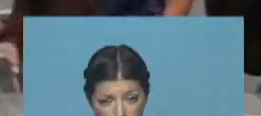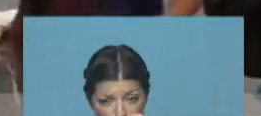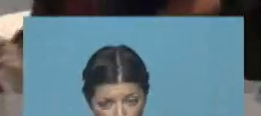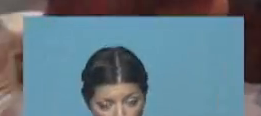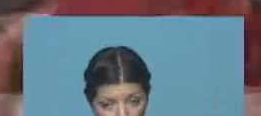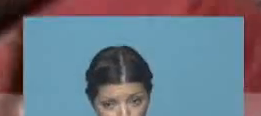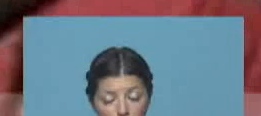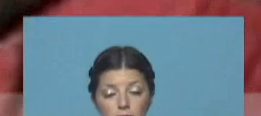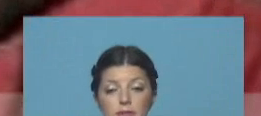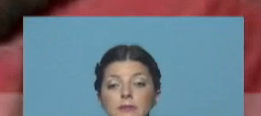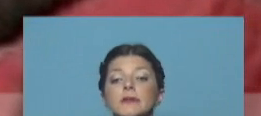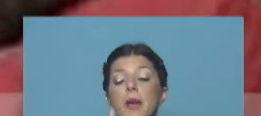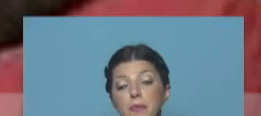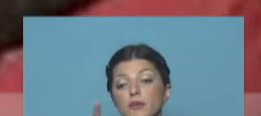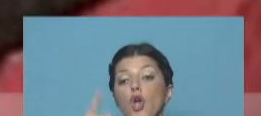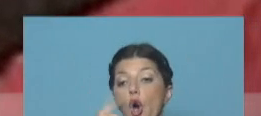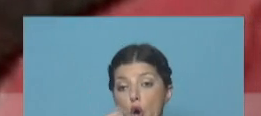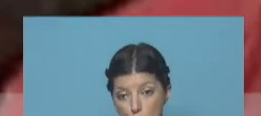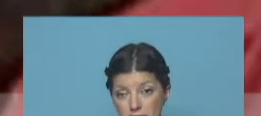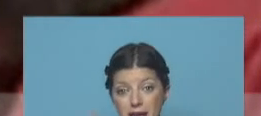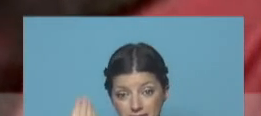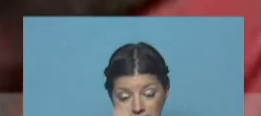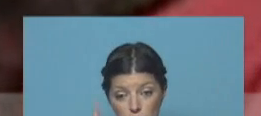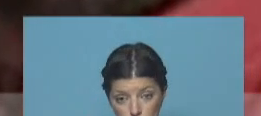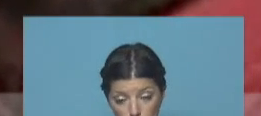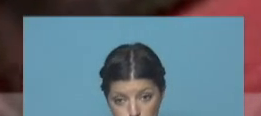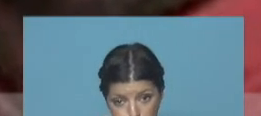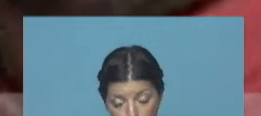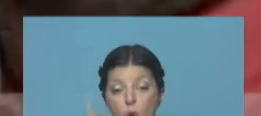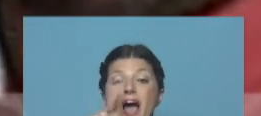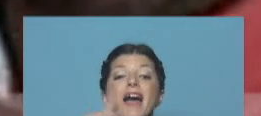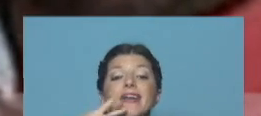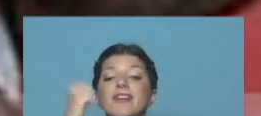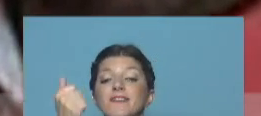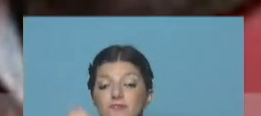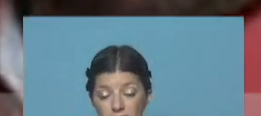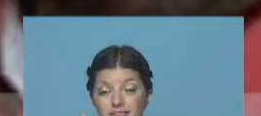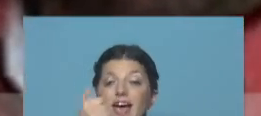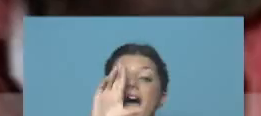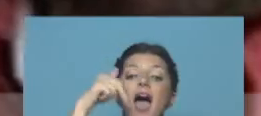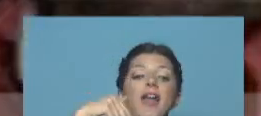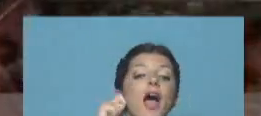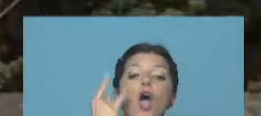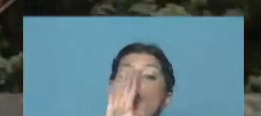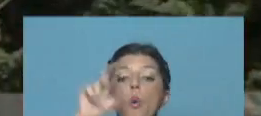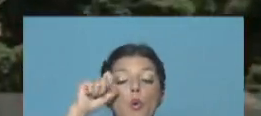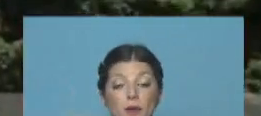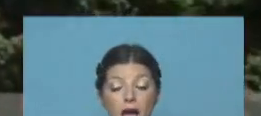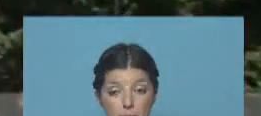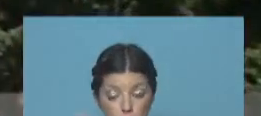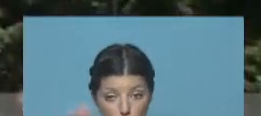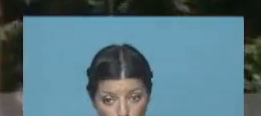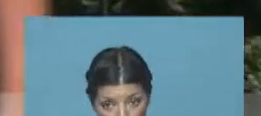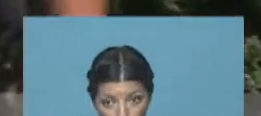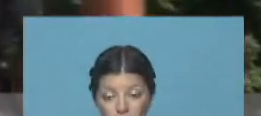el crimen de un candidato oficialista a convencional constituyente, José Luis Rivas Aranguren, durante un acto en el estado de Aragua, sumó una